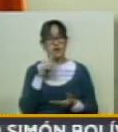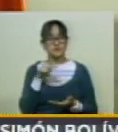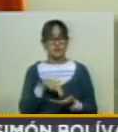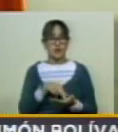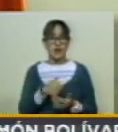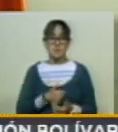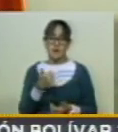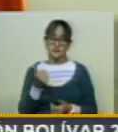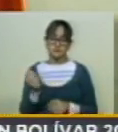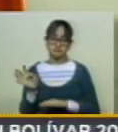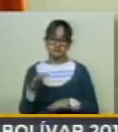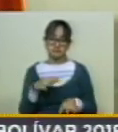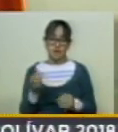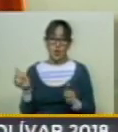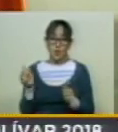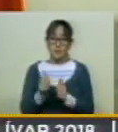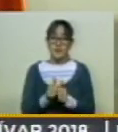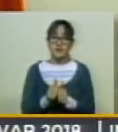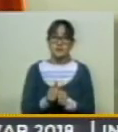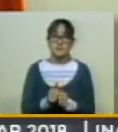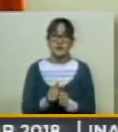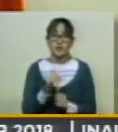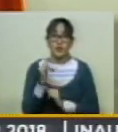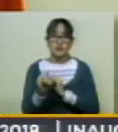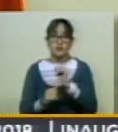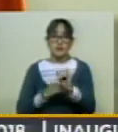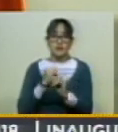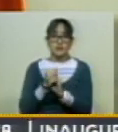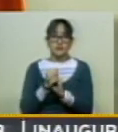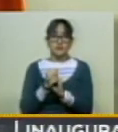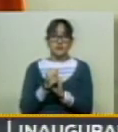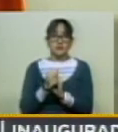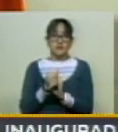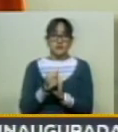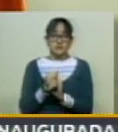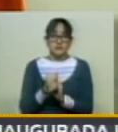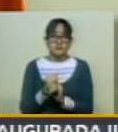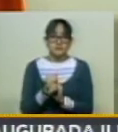nacional. Del acompañamiento internacional,